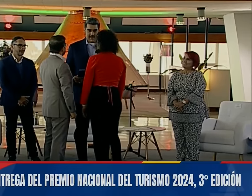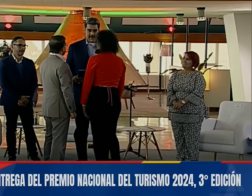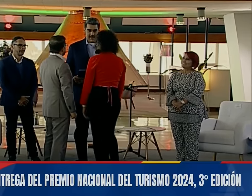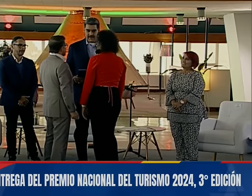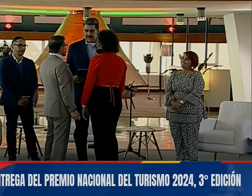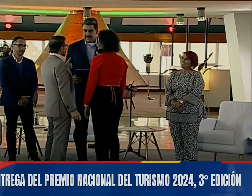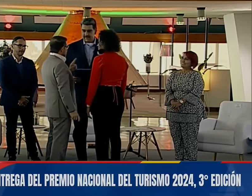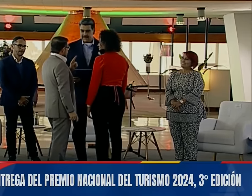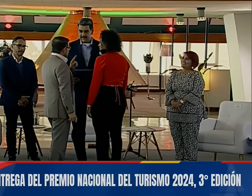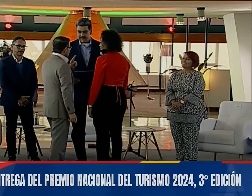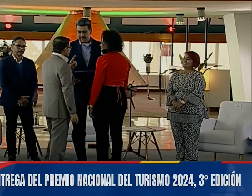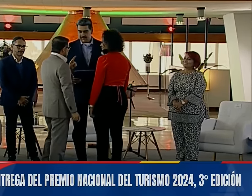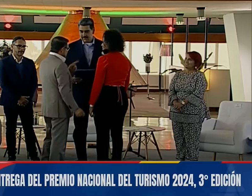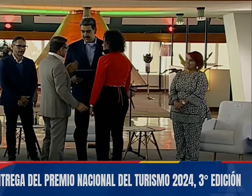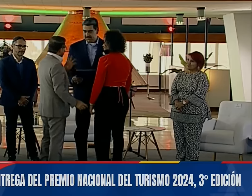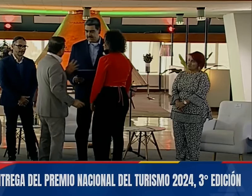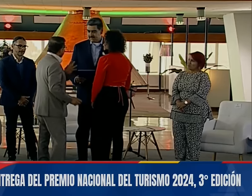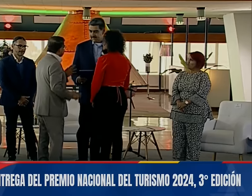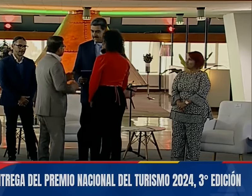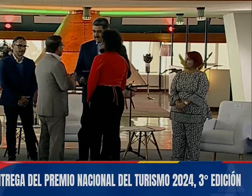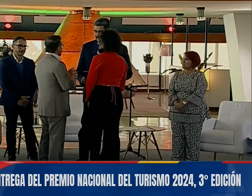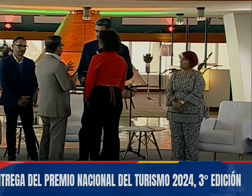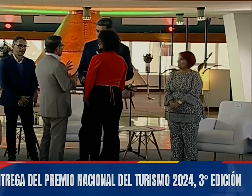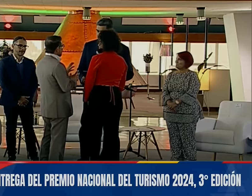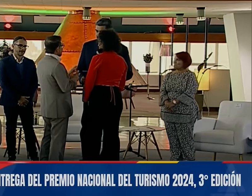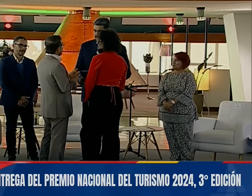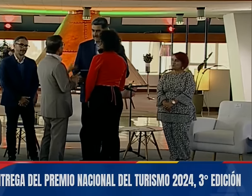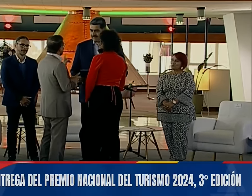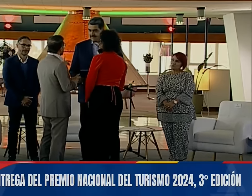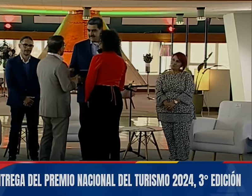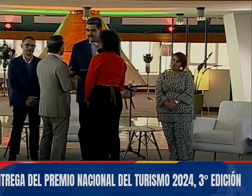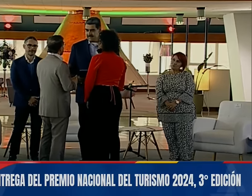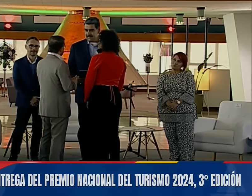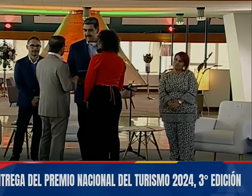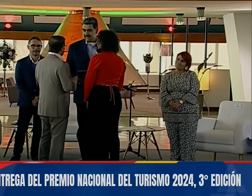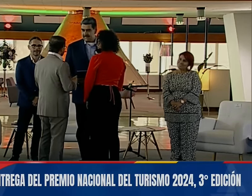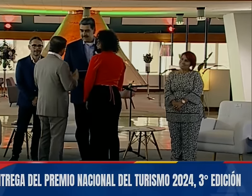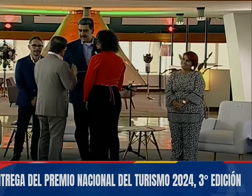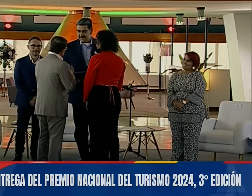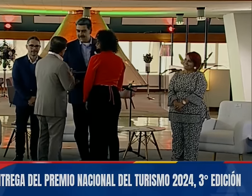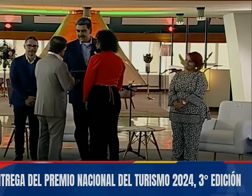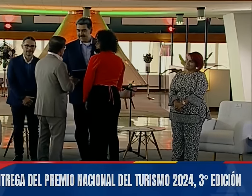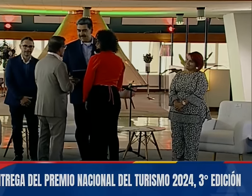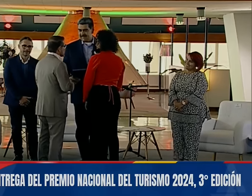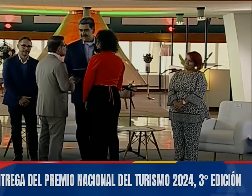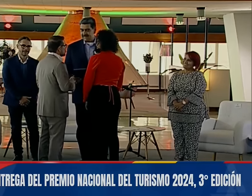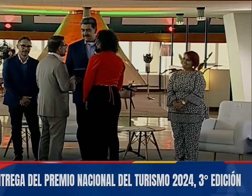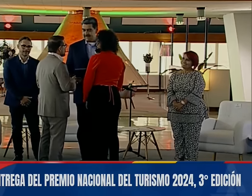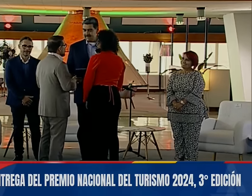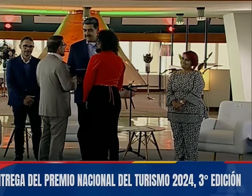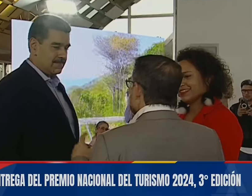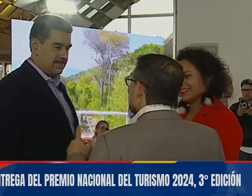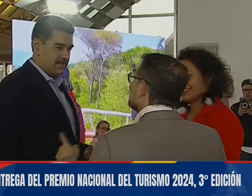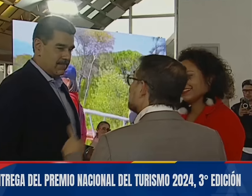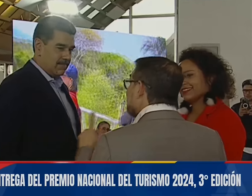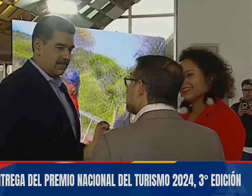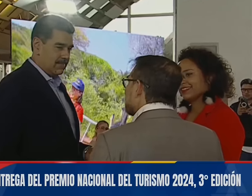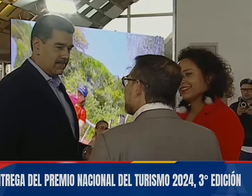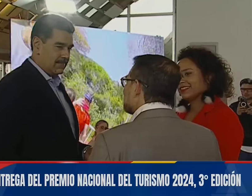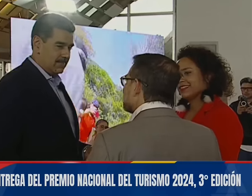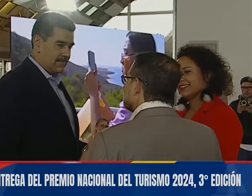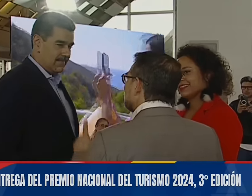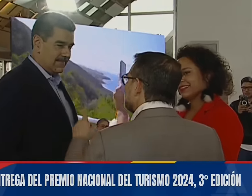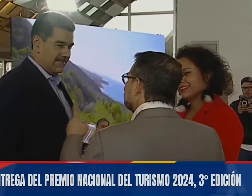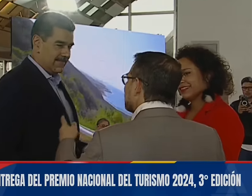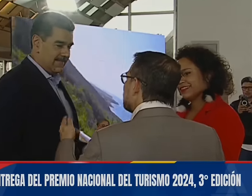a la calidad humana, al esfuerzo del sector público, del empresariado y de la población. Y estos logros son producto de múltiples actividades,